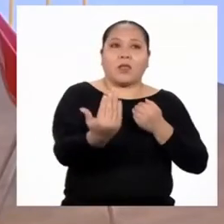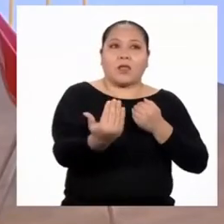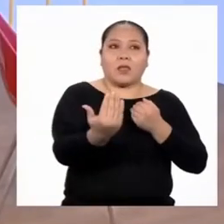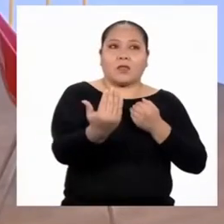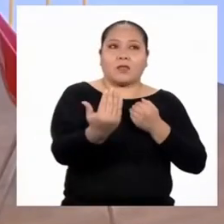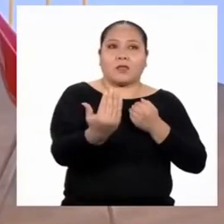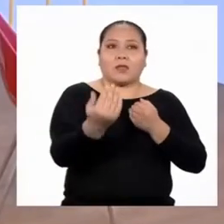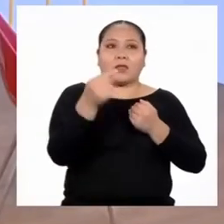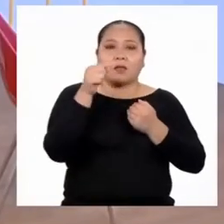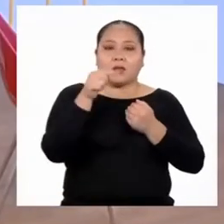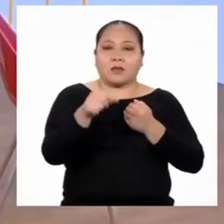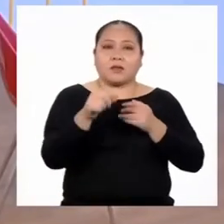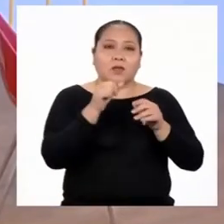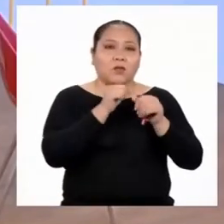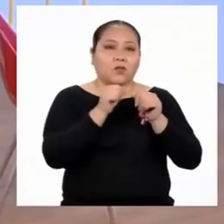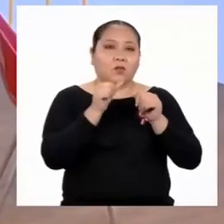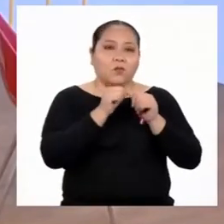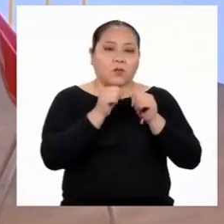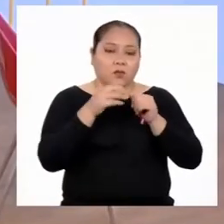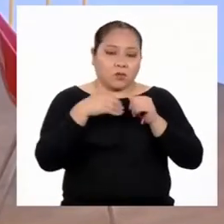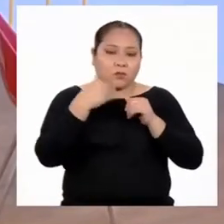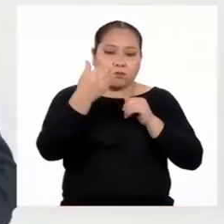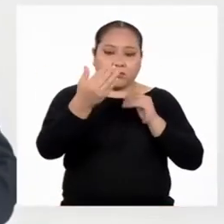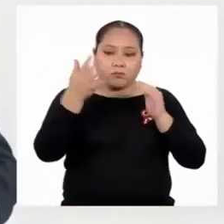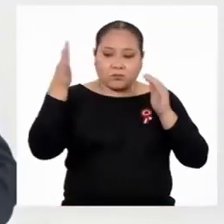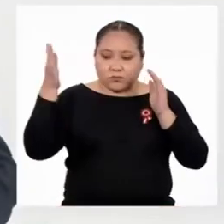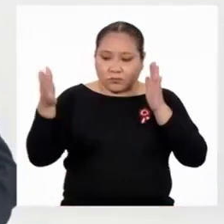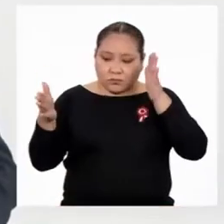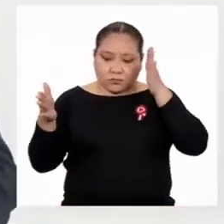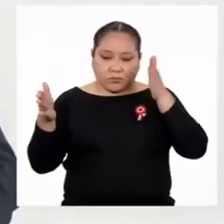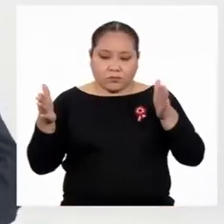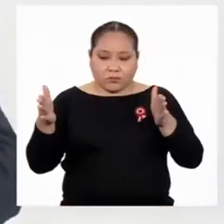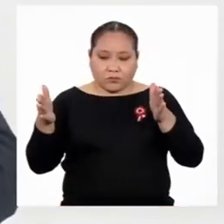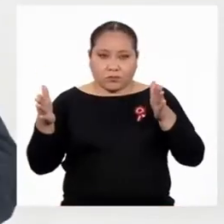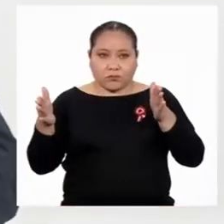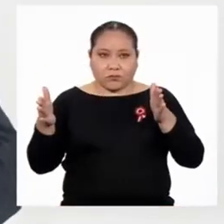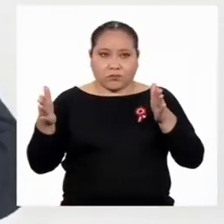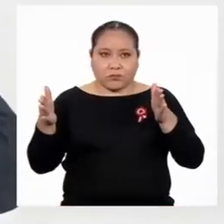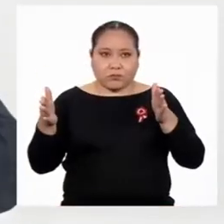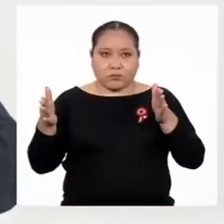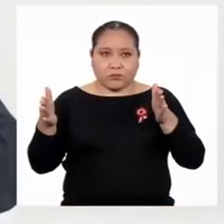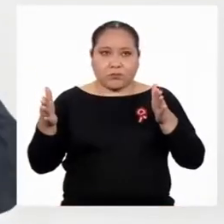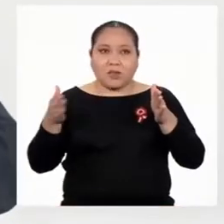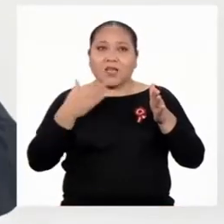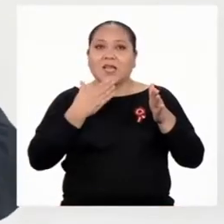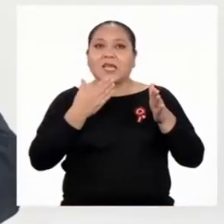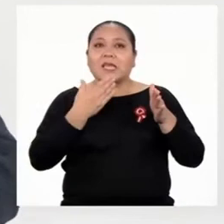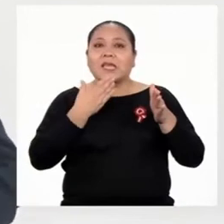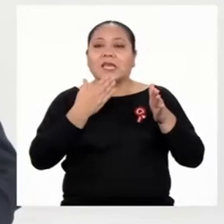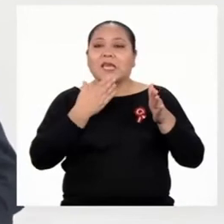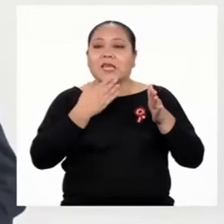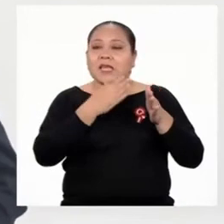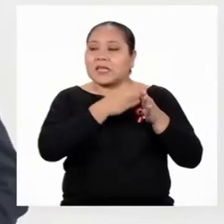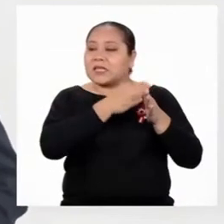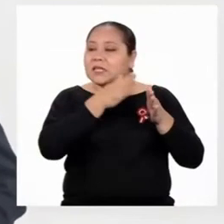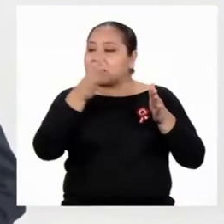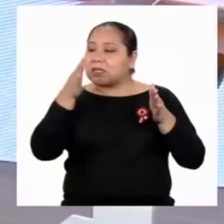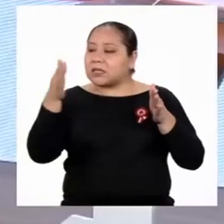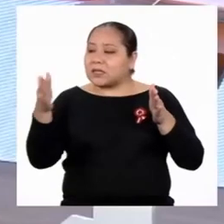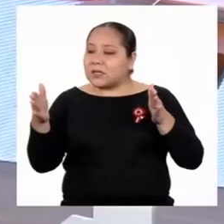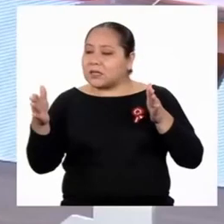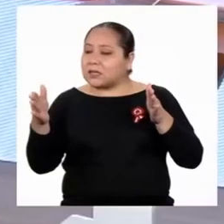adelante es el otro valor extremo. Entonces, ¿quiénes están en el bus?